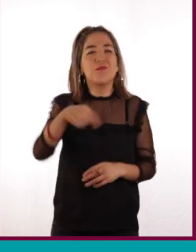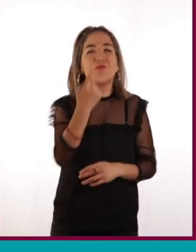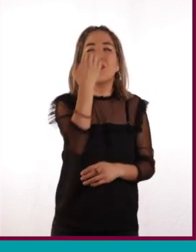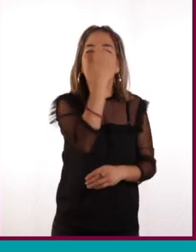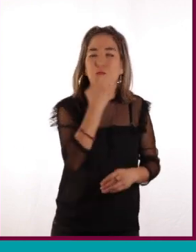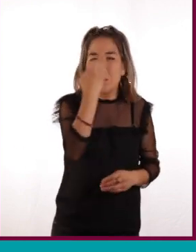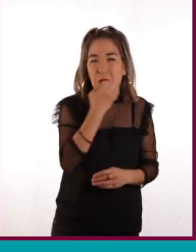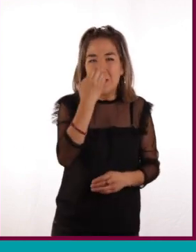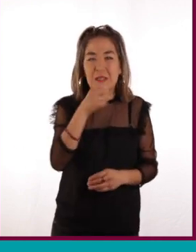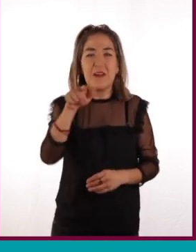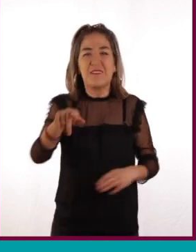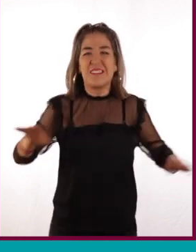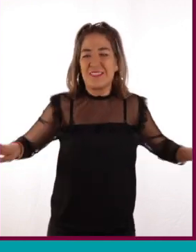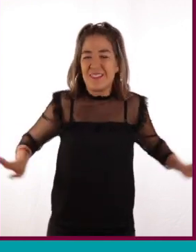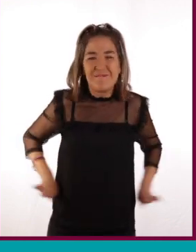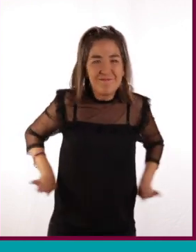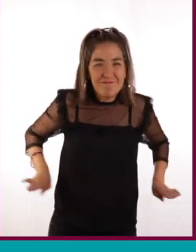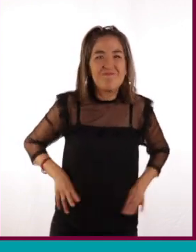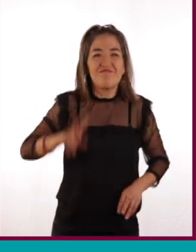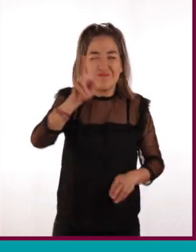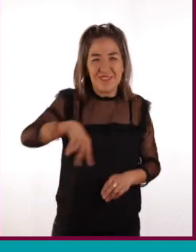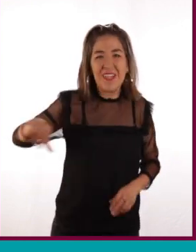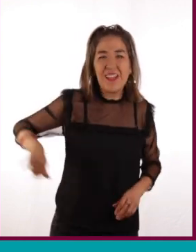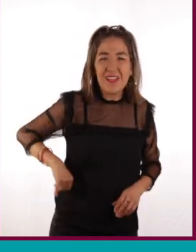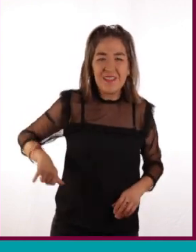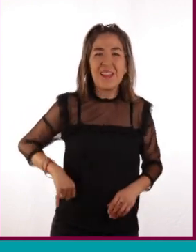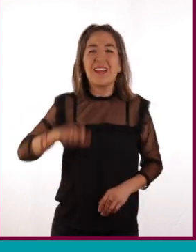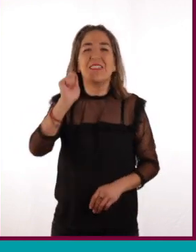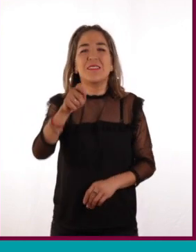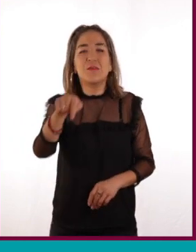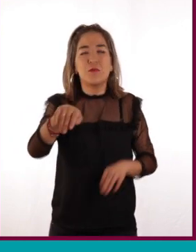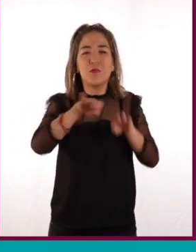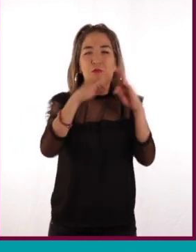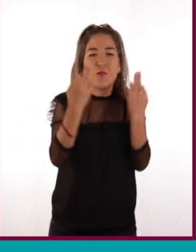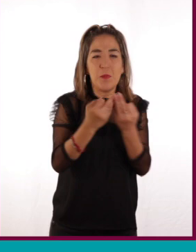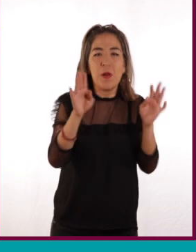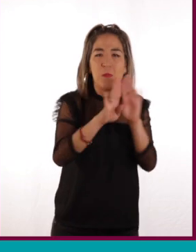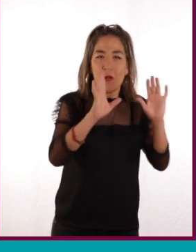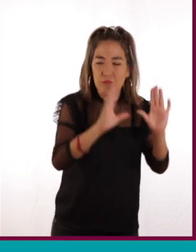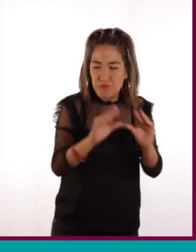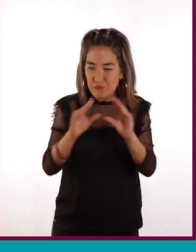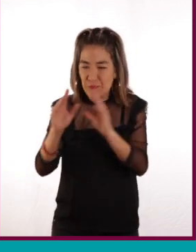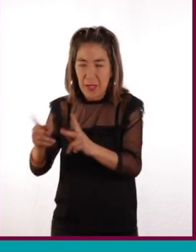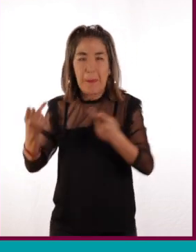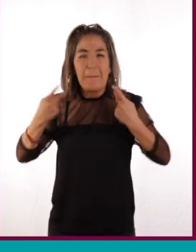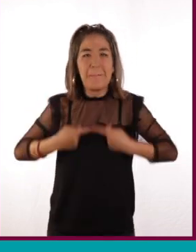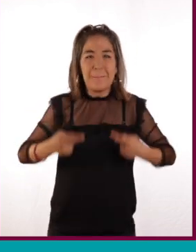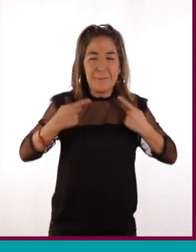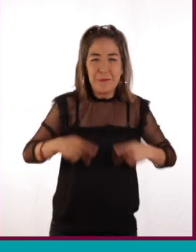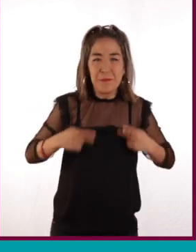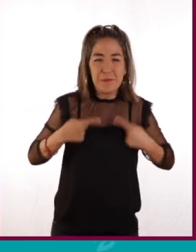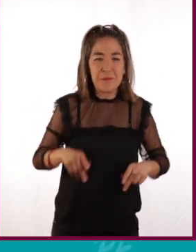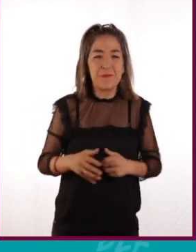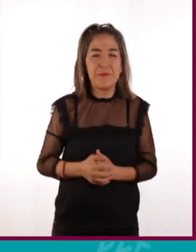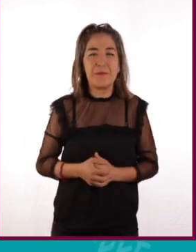que generó algo muy interesante. Esta escuela lo que formaba era la gente